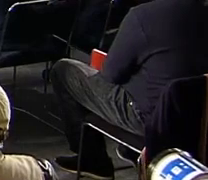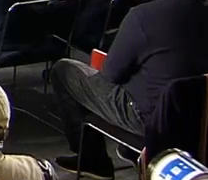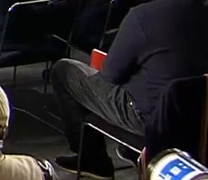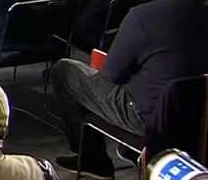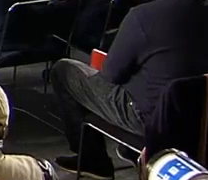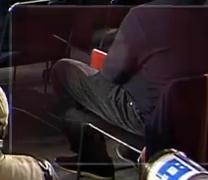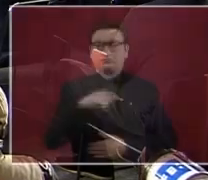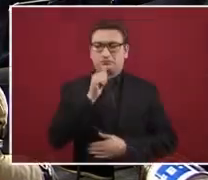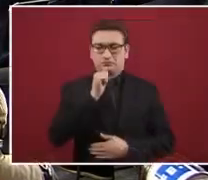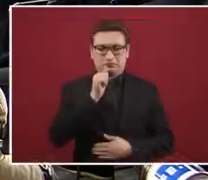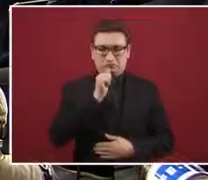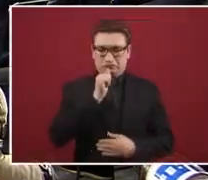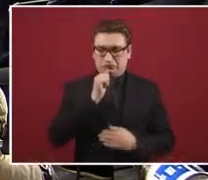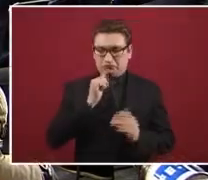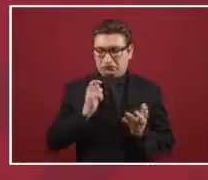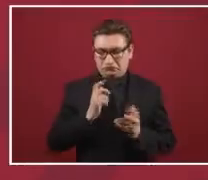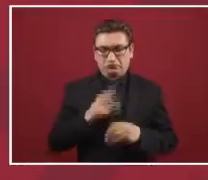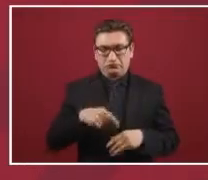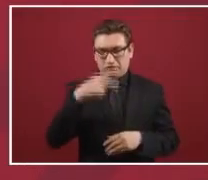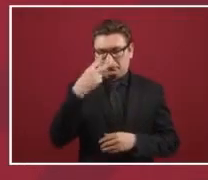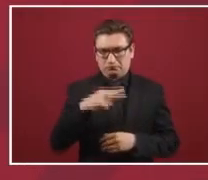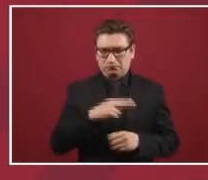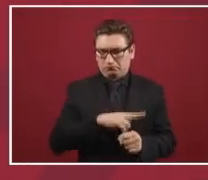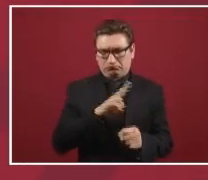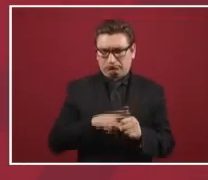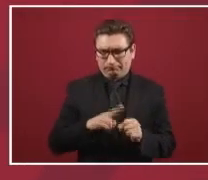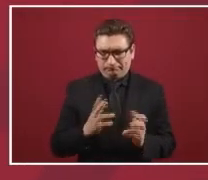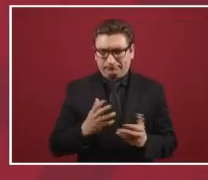nada fuera de lo normal,